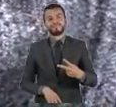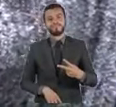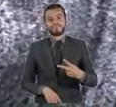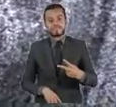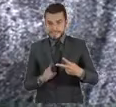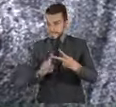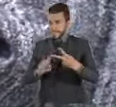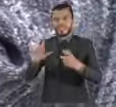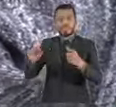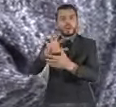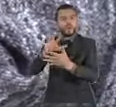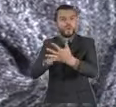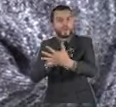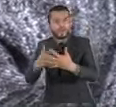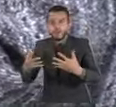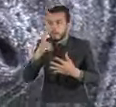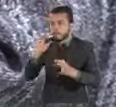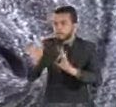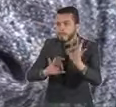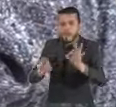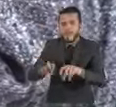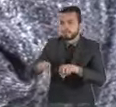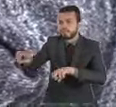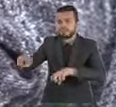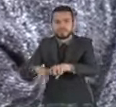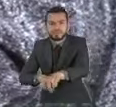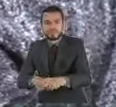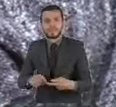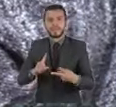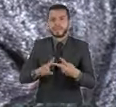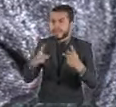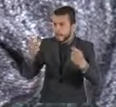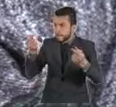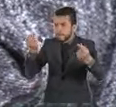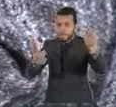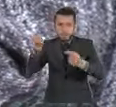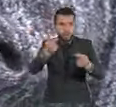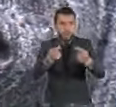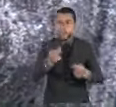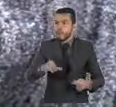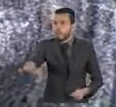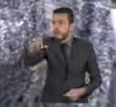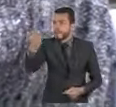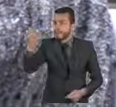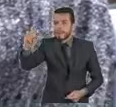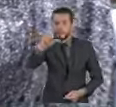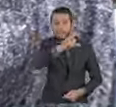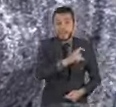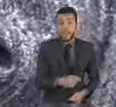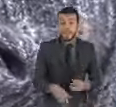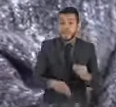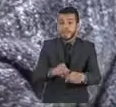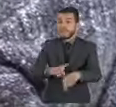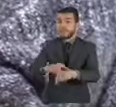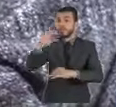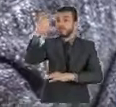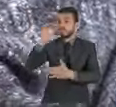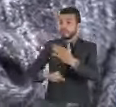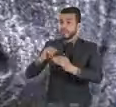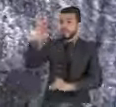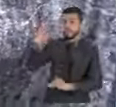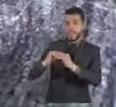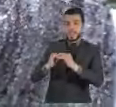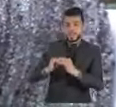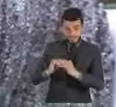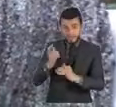los horarios, las tarifas, que le reduzca el tiempo y le reduzca el